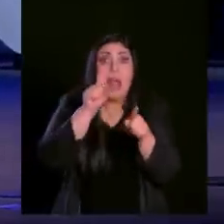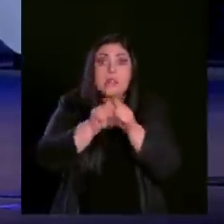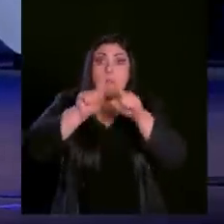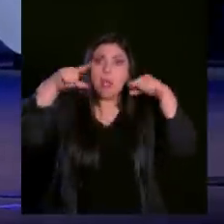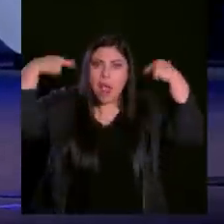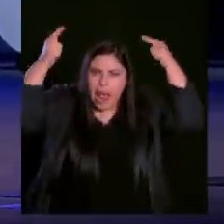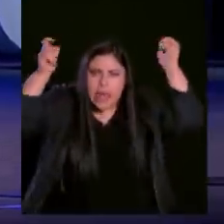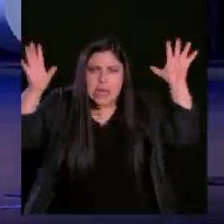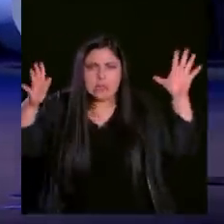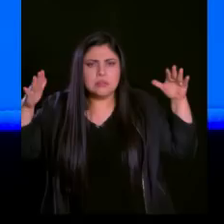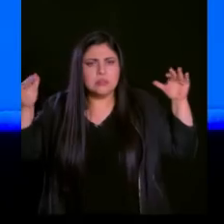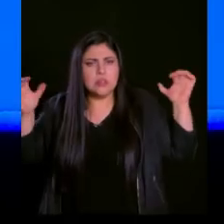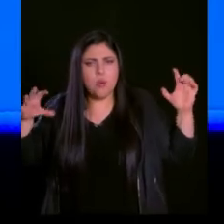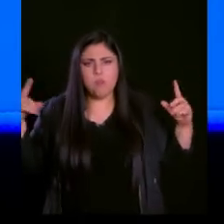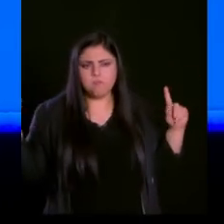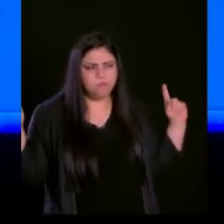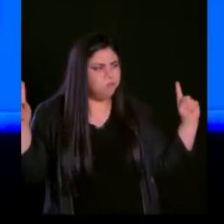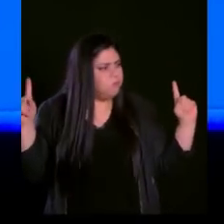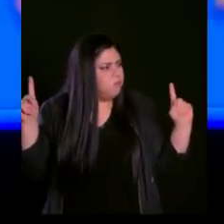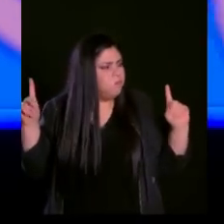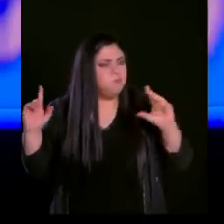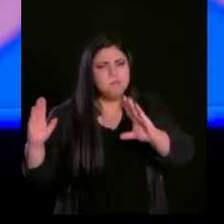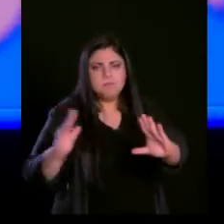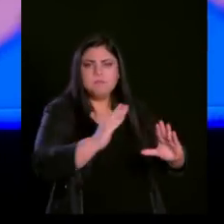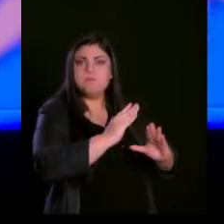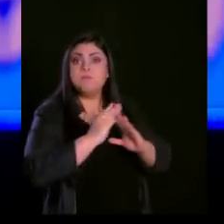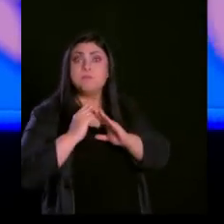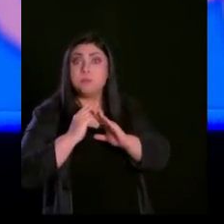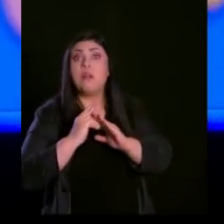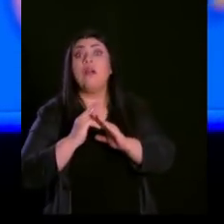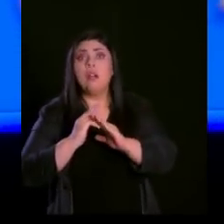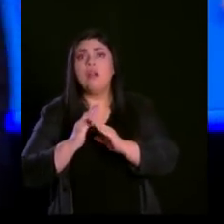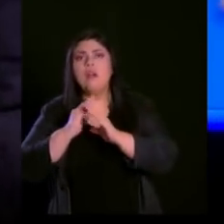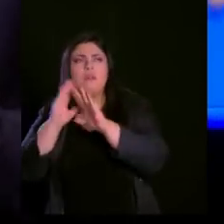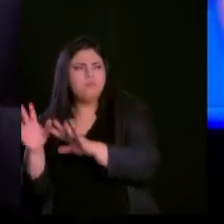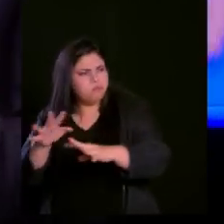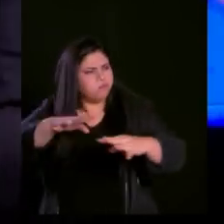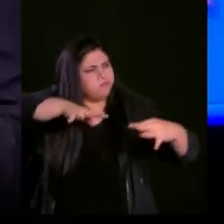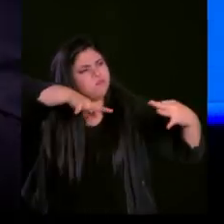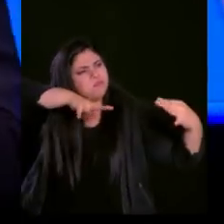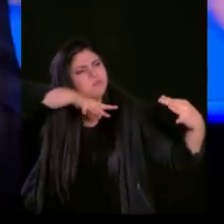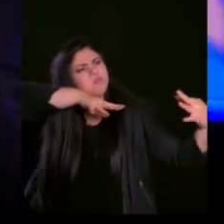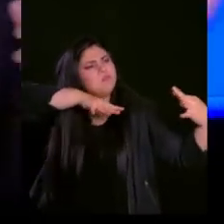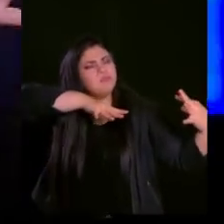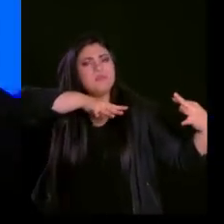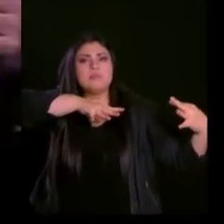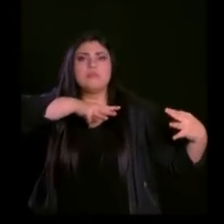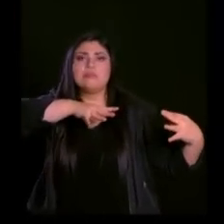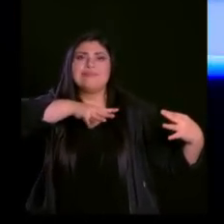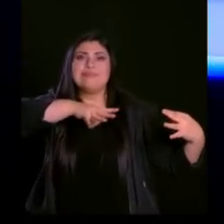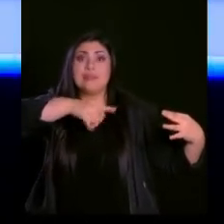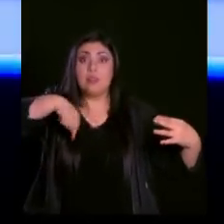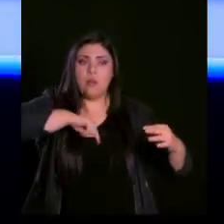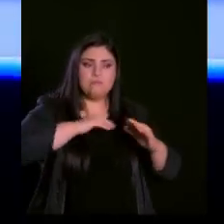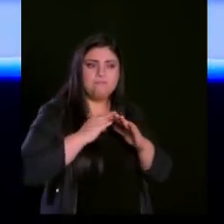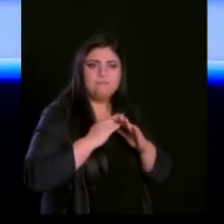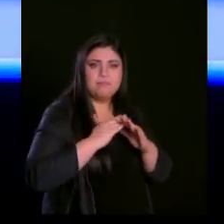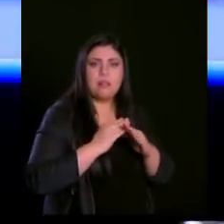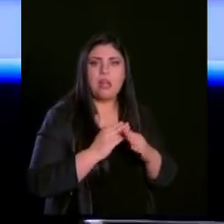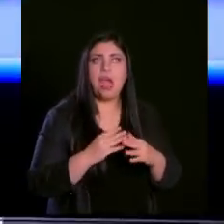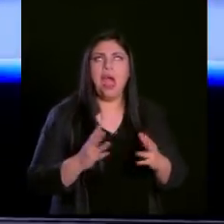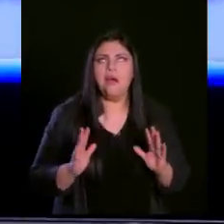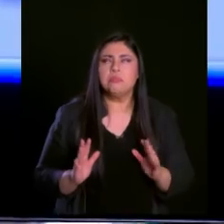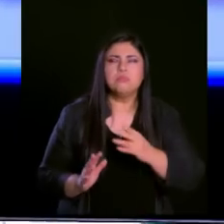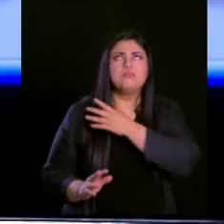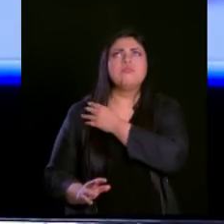protegiéndote hay una pelea frontal contra el reino de las tinieblas Y tú estás en medio ahora Cuál es la parte que a ti te